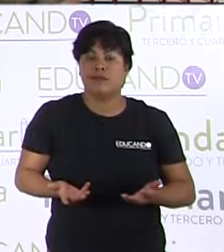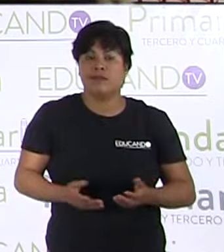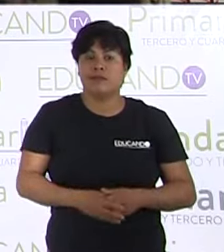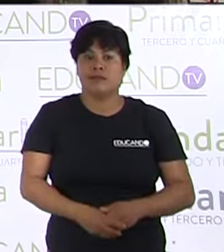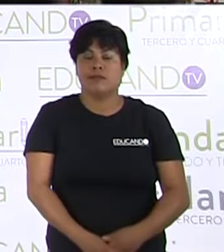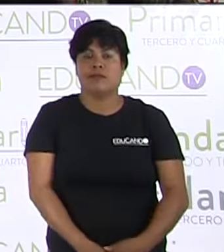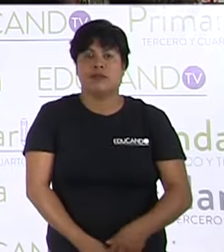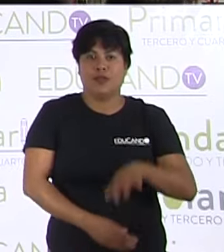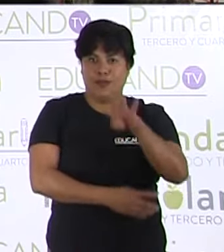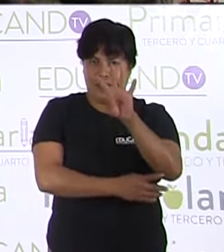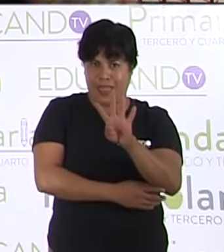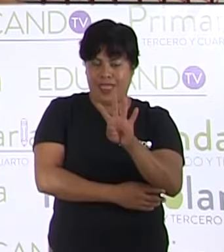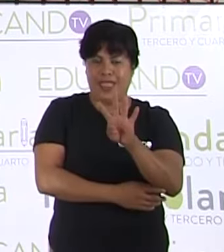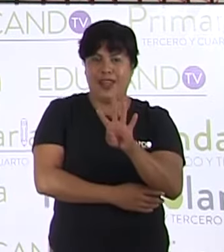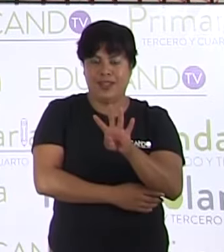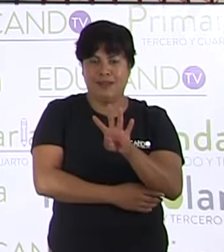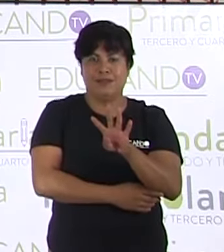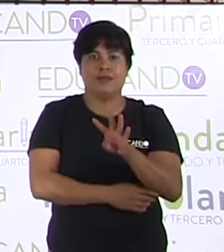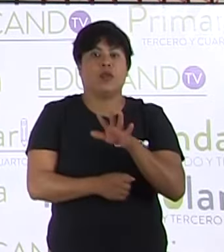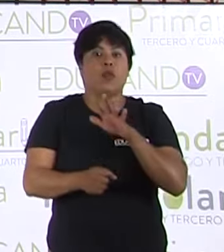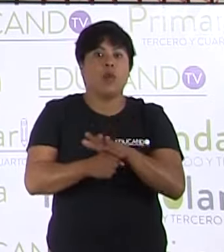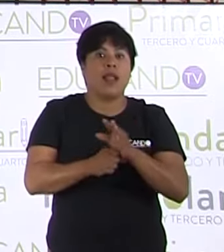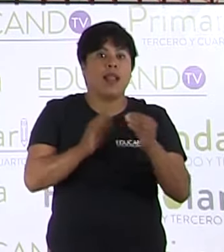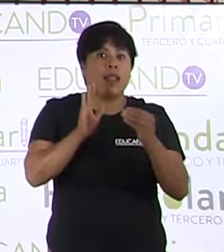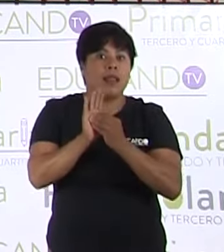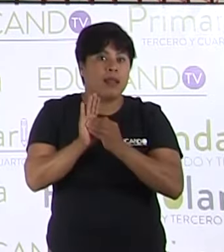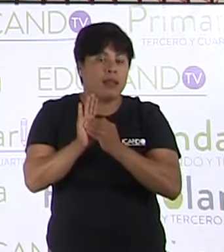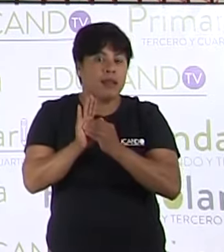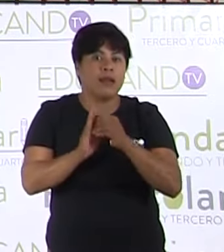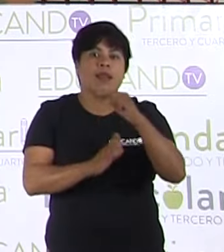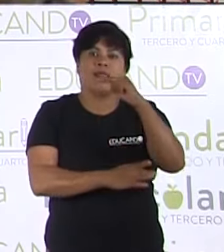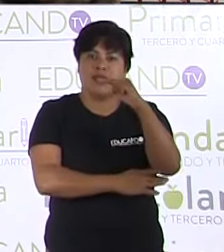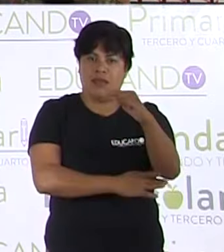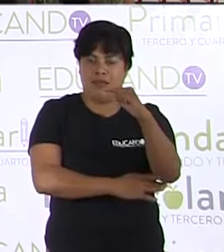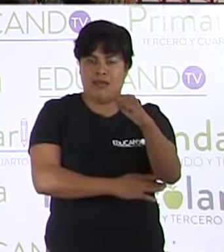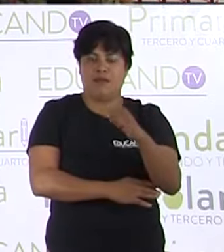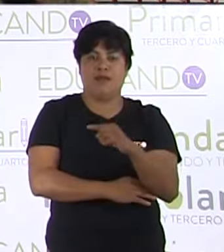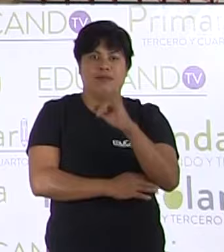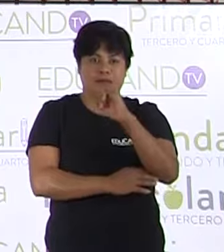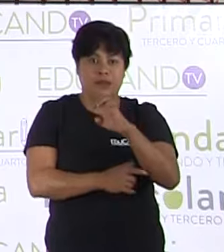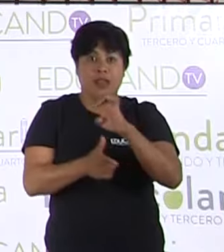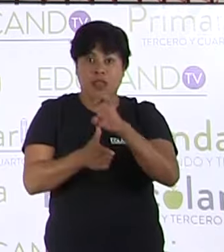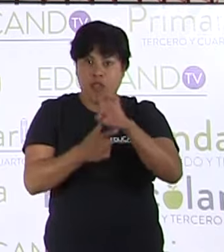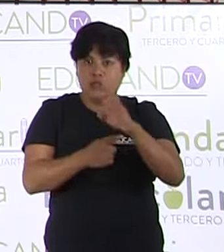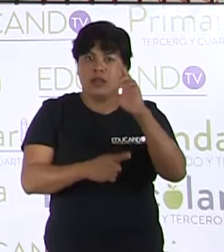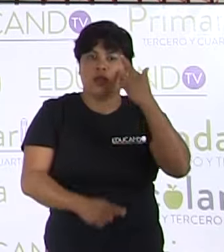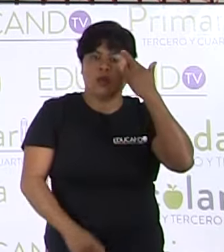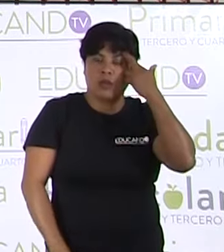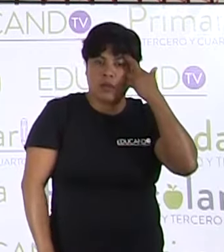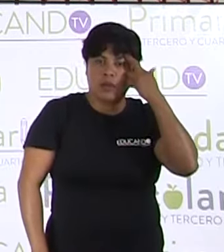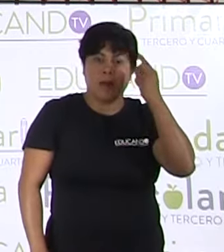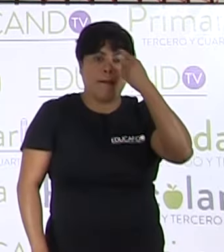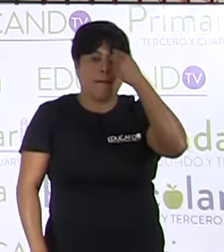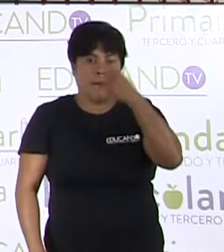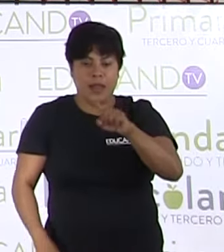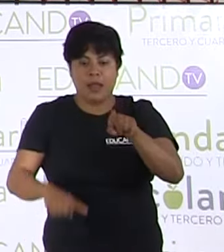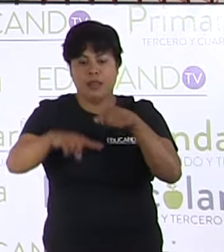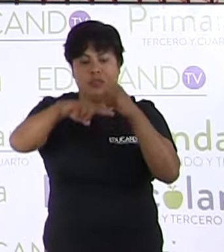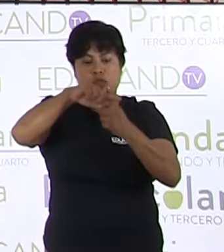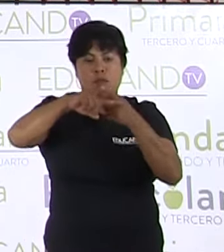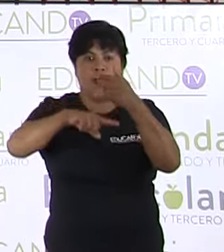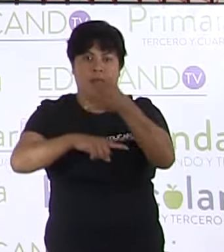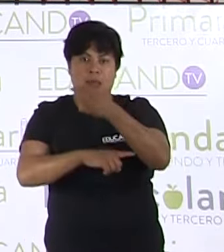5 con Qué signo negativo entonces recordamos para suma